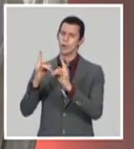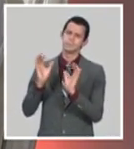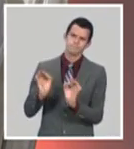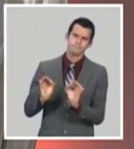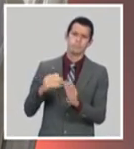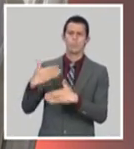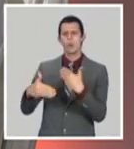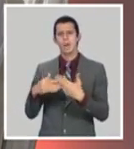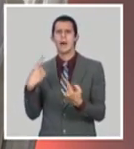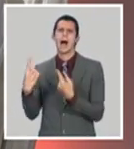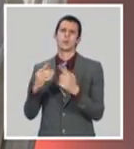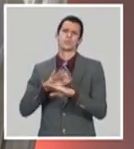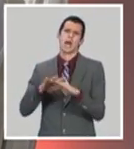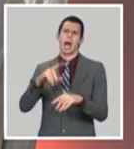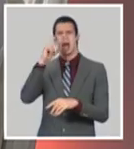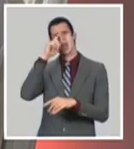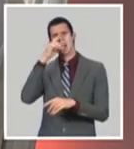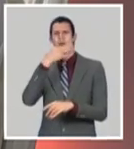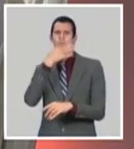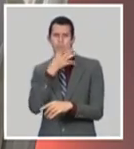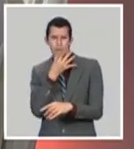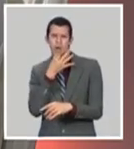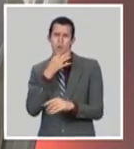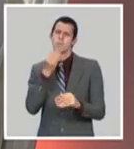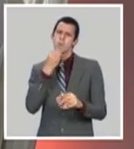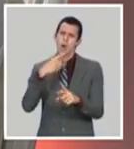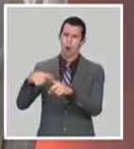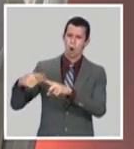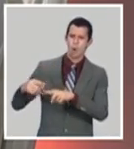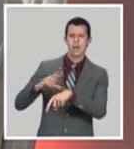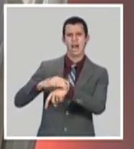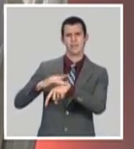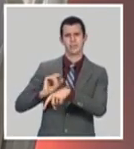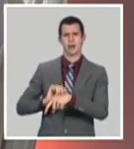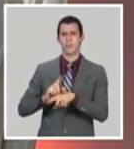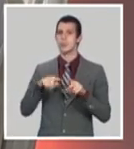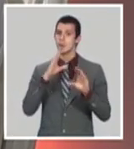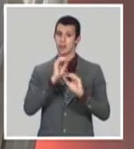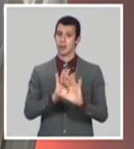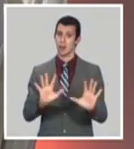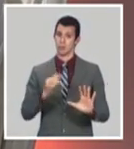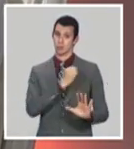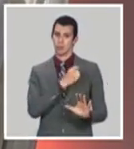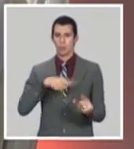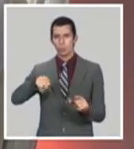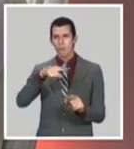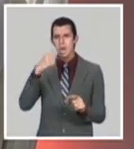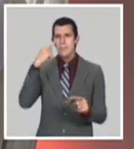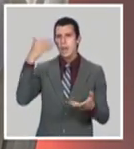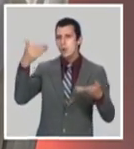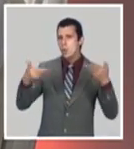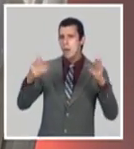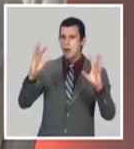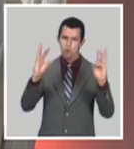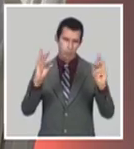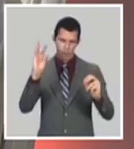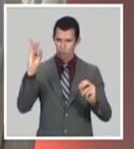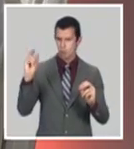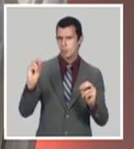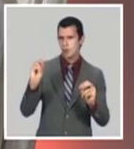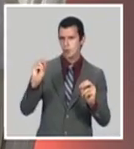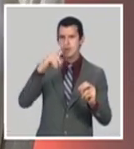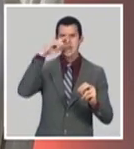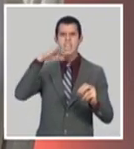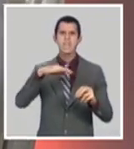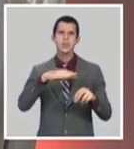latente. Quería solo mencionar esos números, que no es por el número en sí, sino por lo que